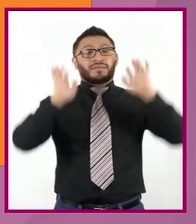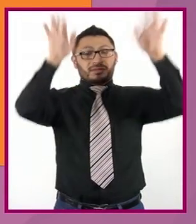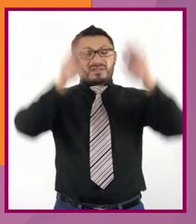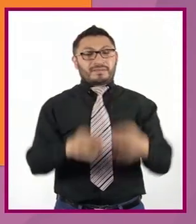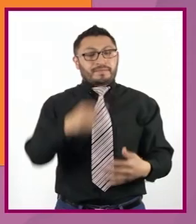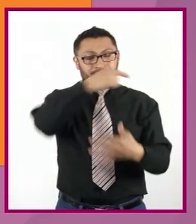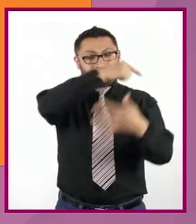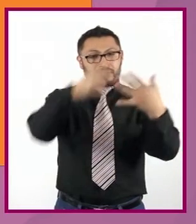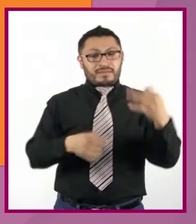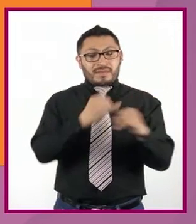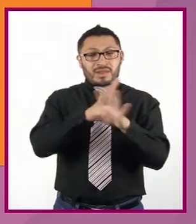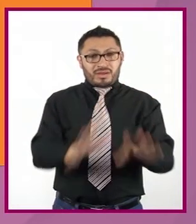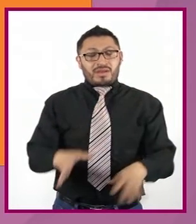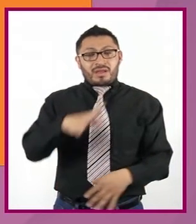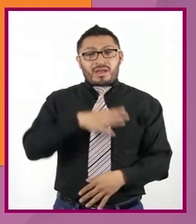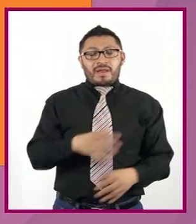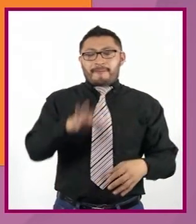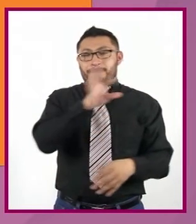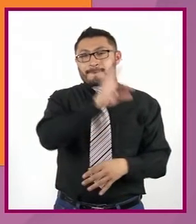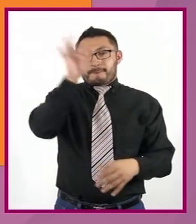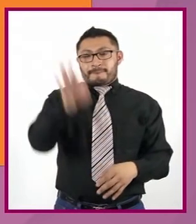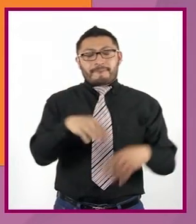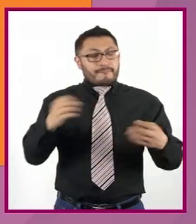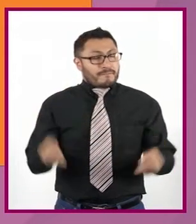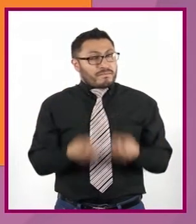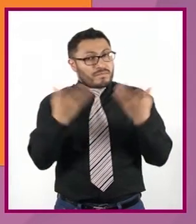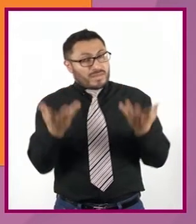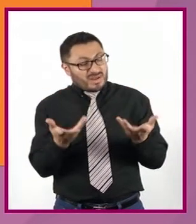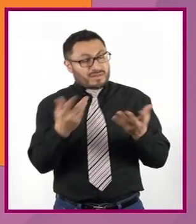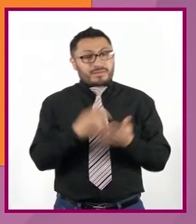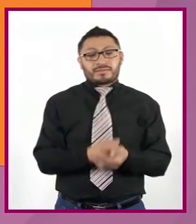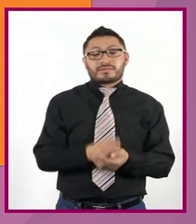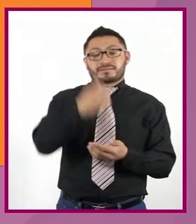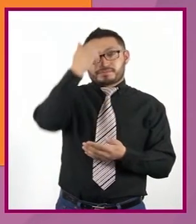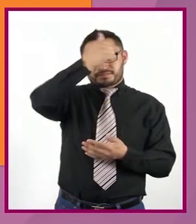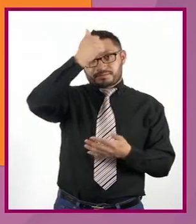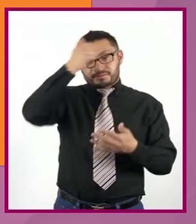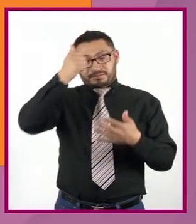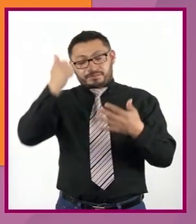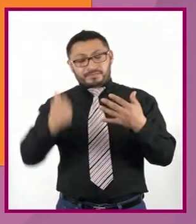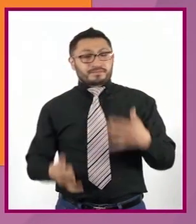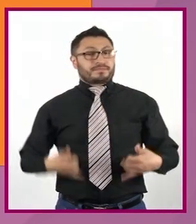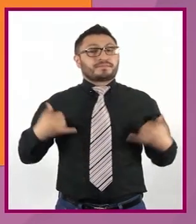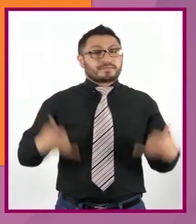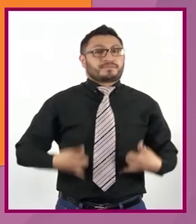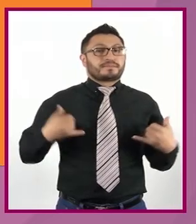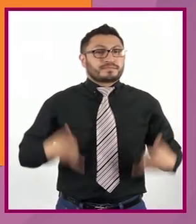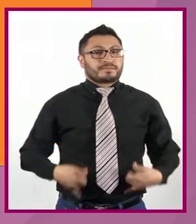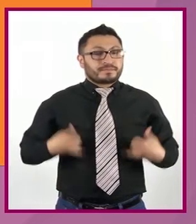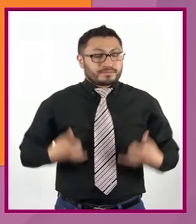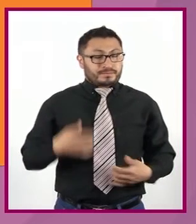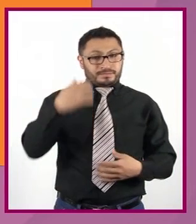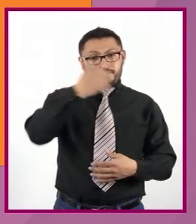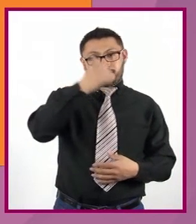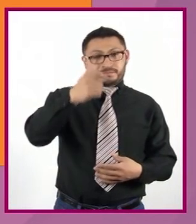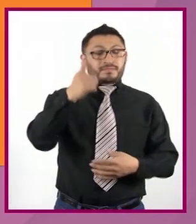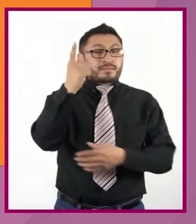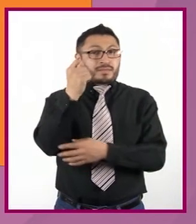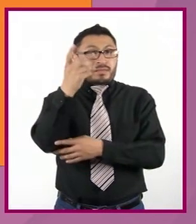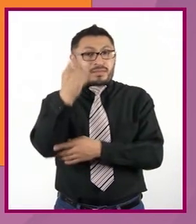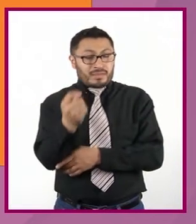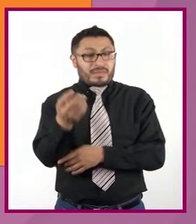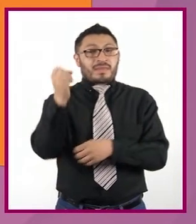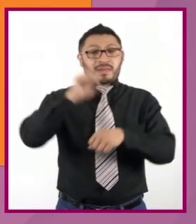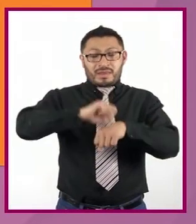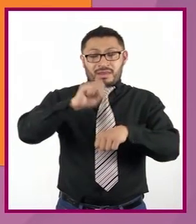datos podemos obtener el tanto por ciento o porcentaje de las y los adolescentes de esa telesecundaria